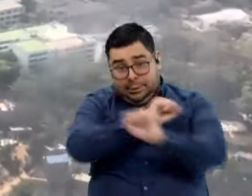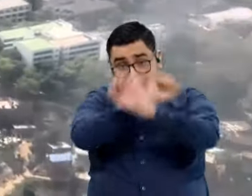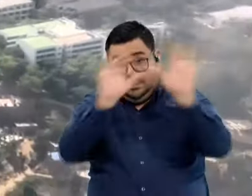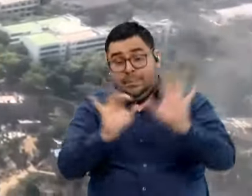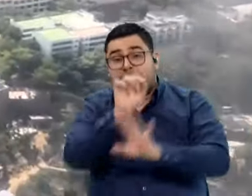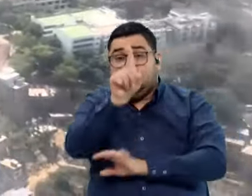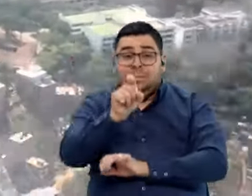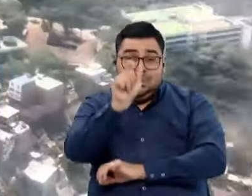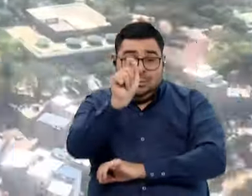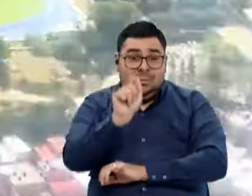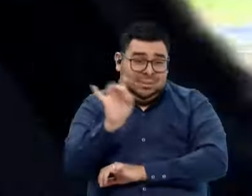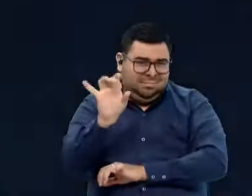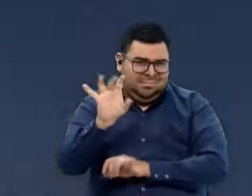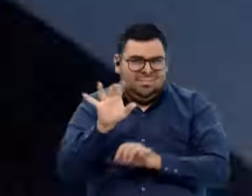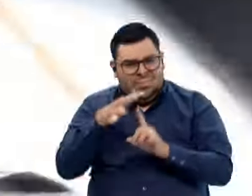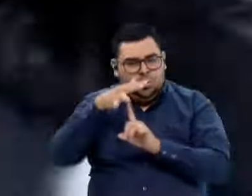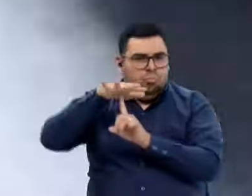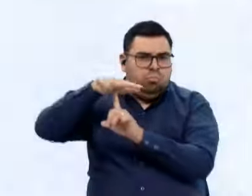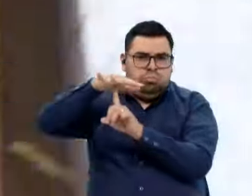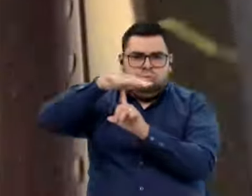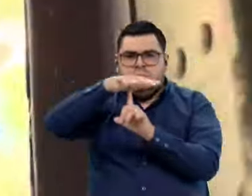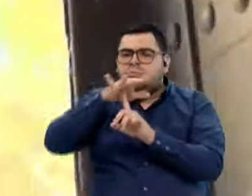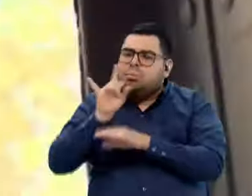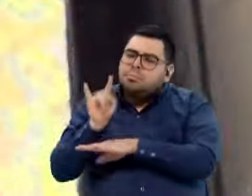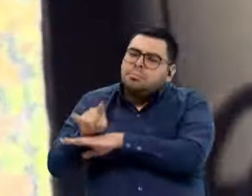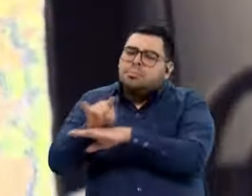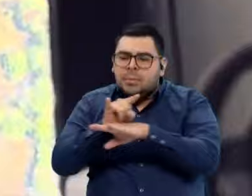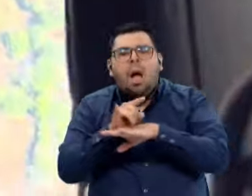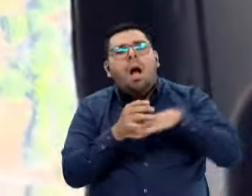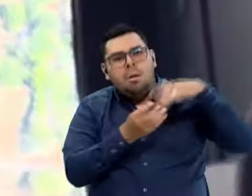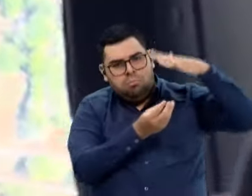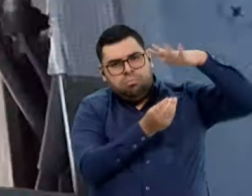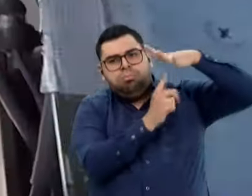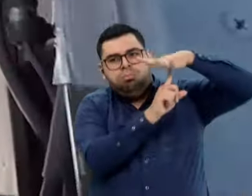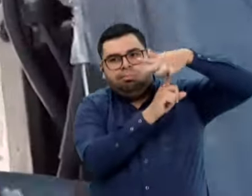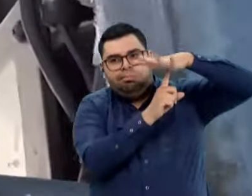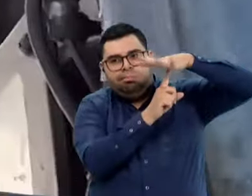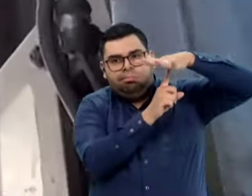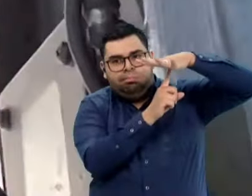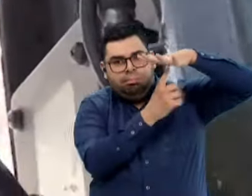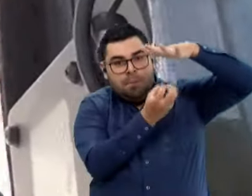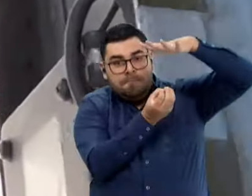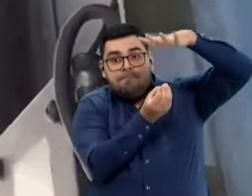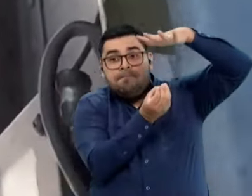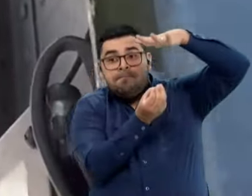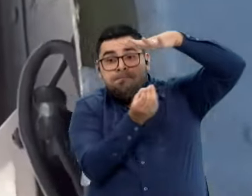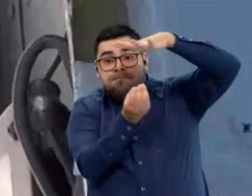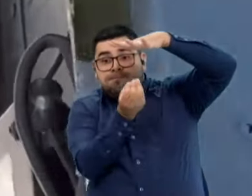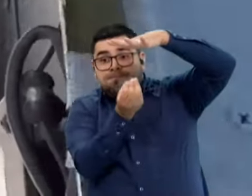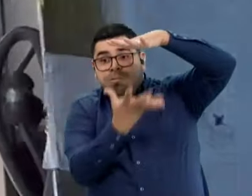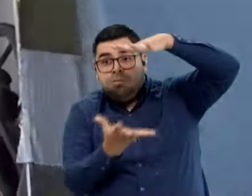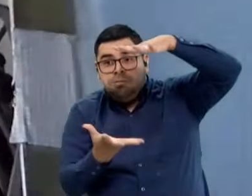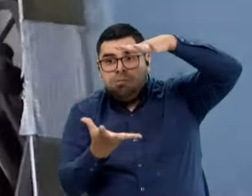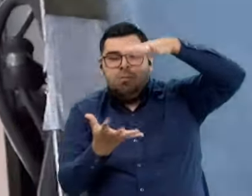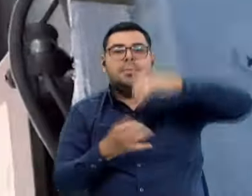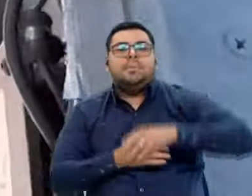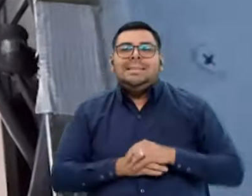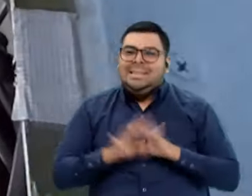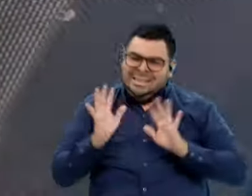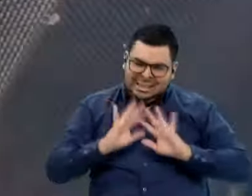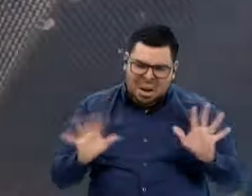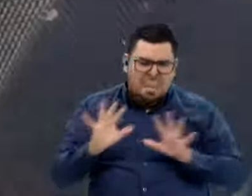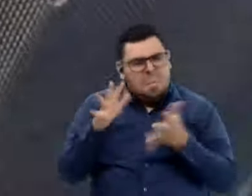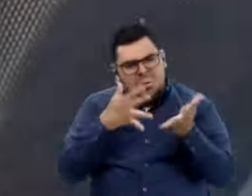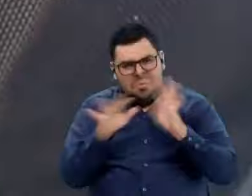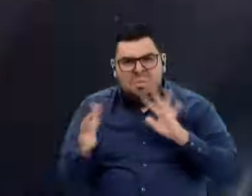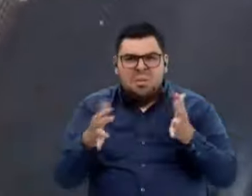mañana, hicimos un sobrevuelo y empezamos a generar descargas. La idea de nosotros es que si podemos controlar estos tres focos, yo creo que finalizando la